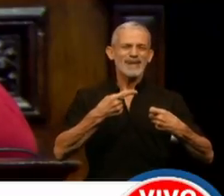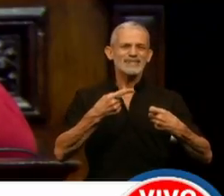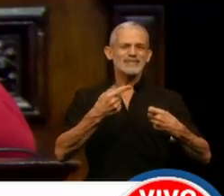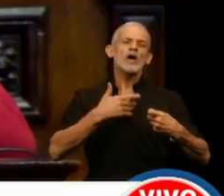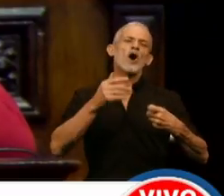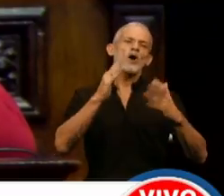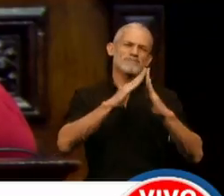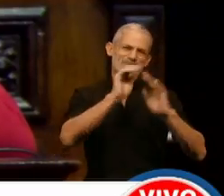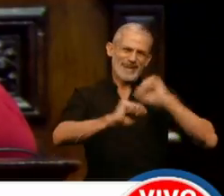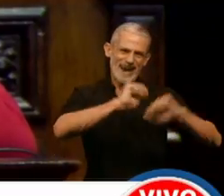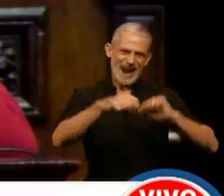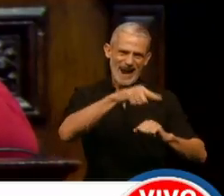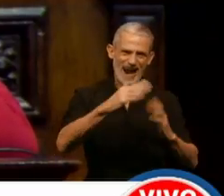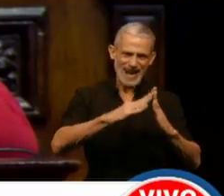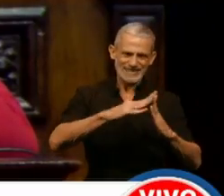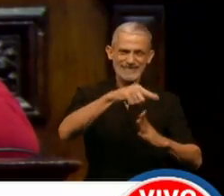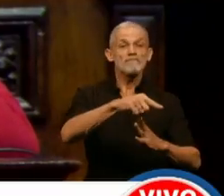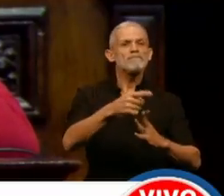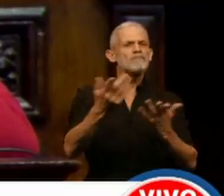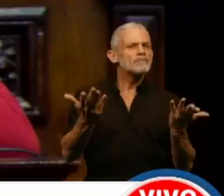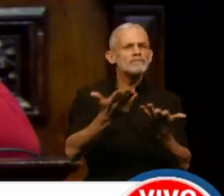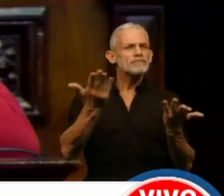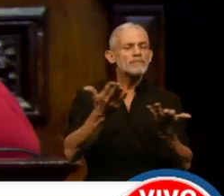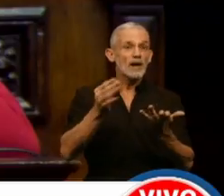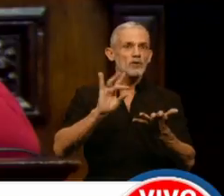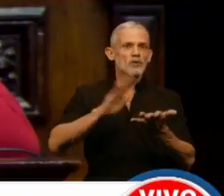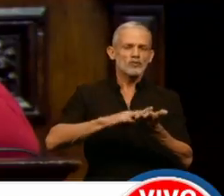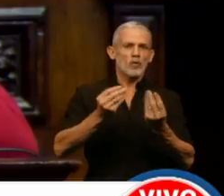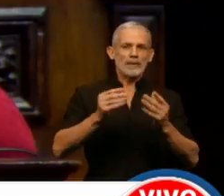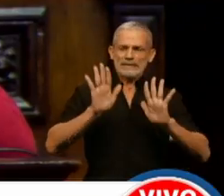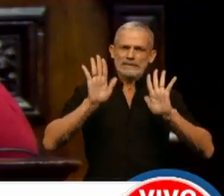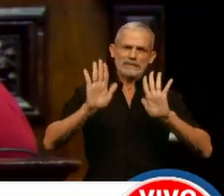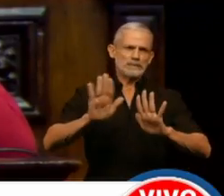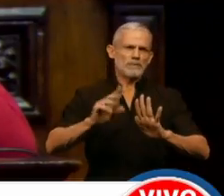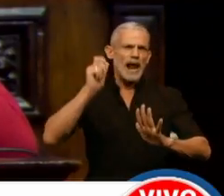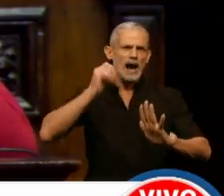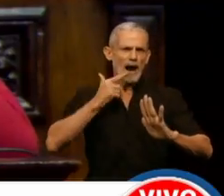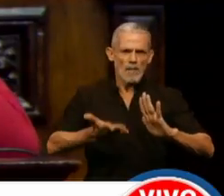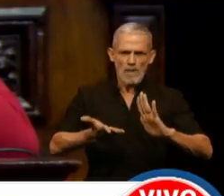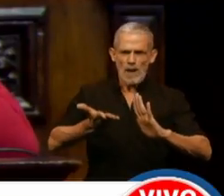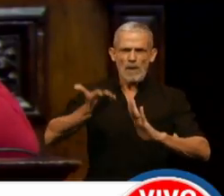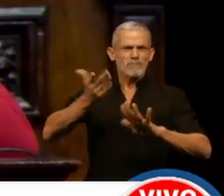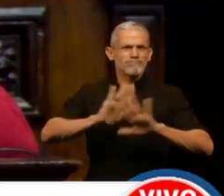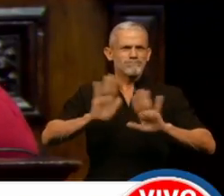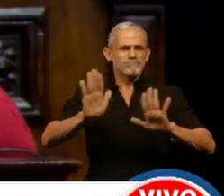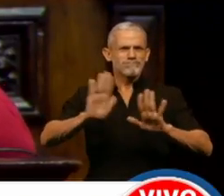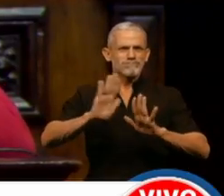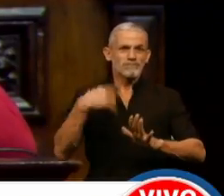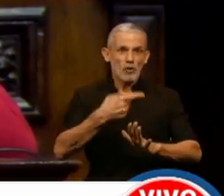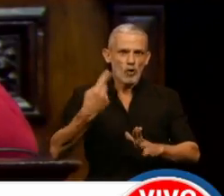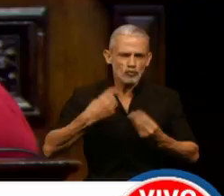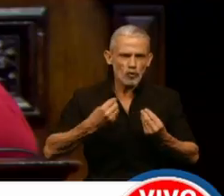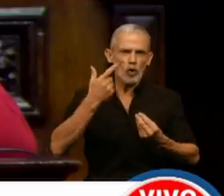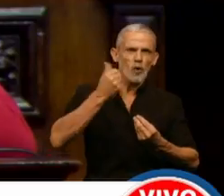de amas de casa que tenía que ver con frenar en algún punto el aumento exorbitante que teníamos los